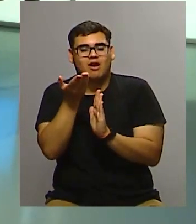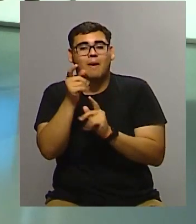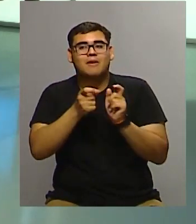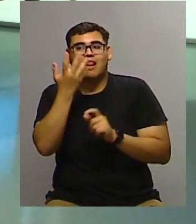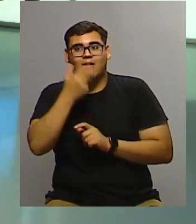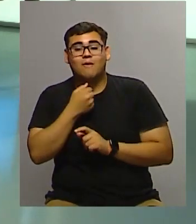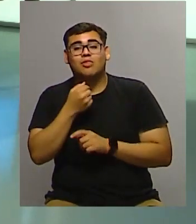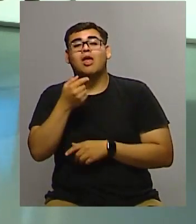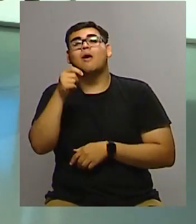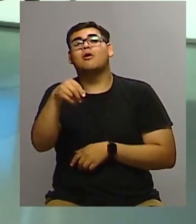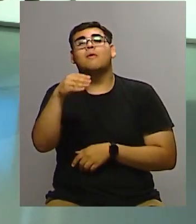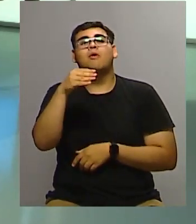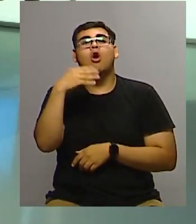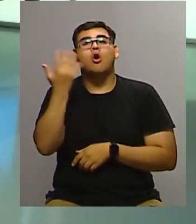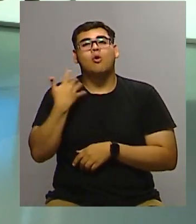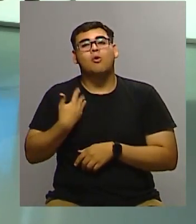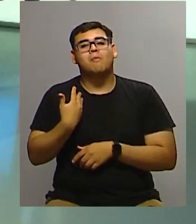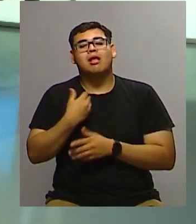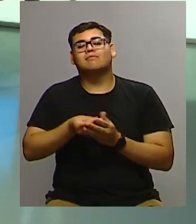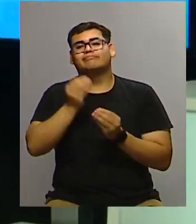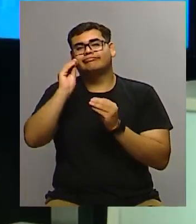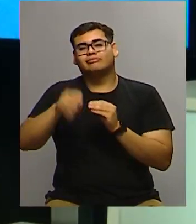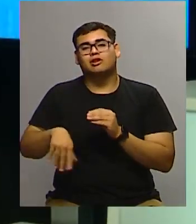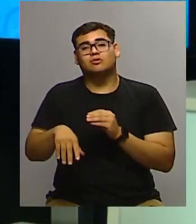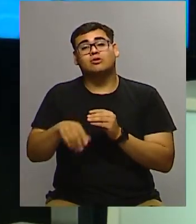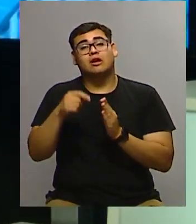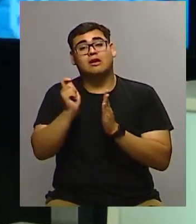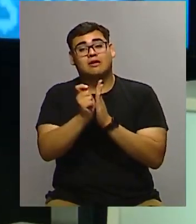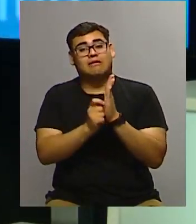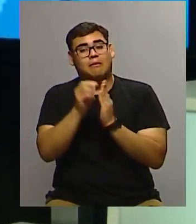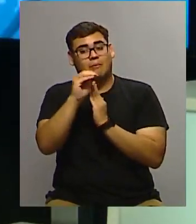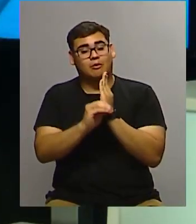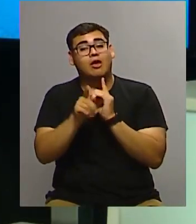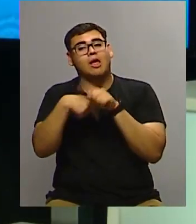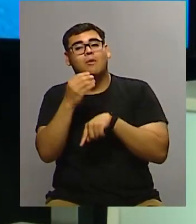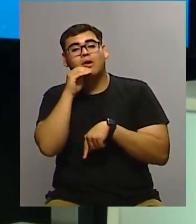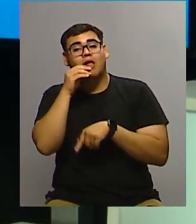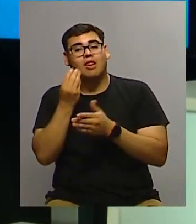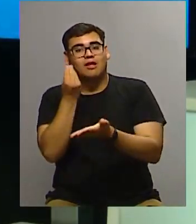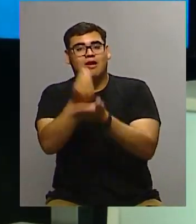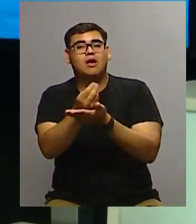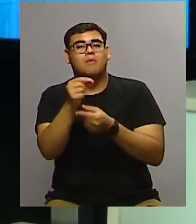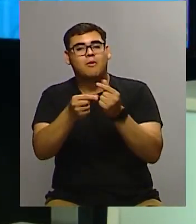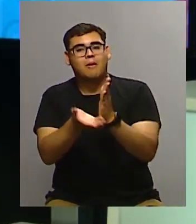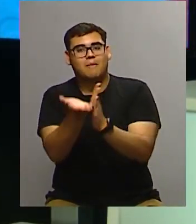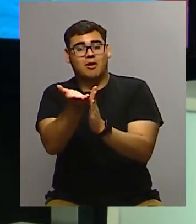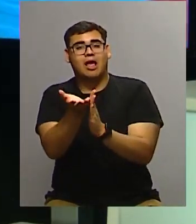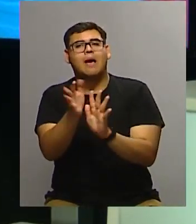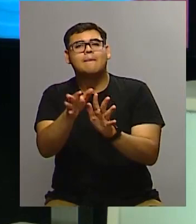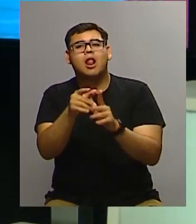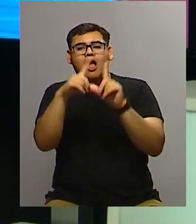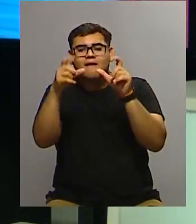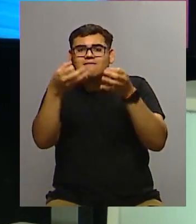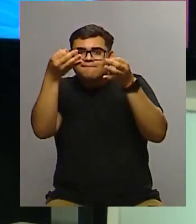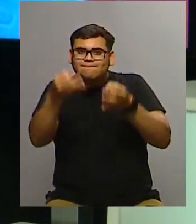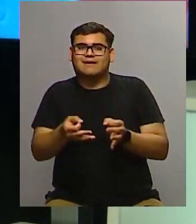Martín Guzmán, fue un momento crítico en las encuestas al menos, y empezó a repuntar un poquito. Igual, de todas maneras, la imagen no es buena. ¿Y por qué te